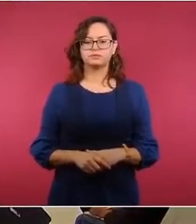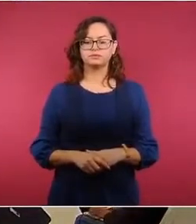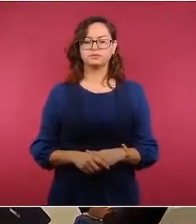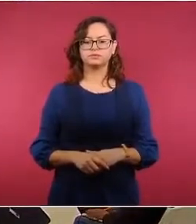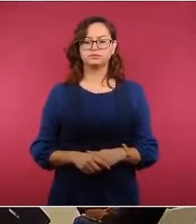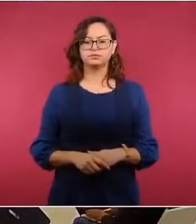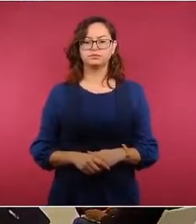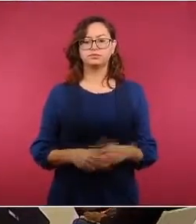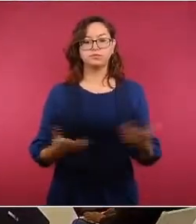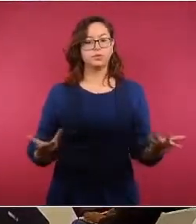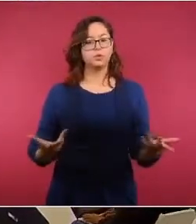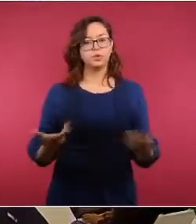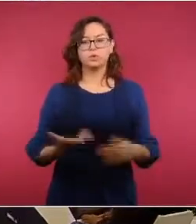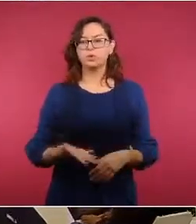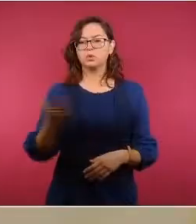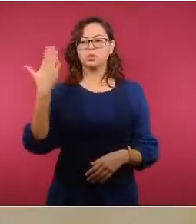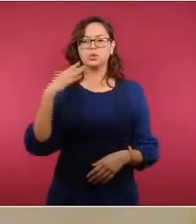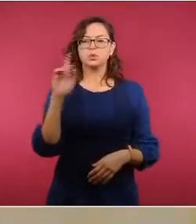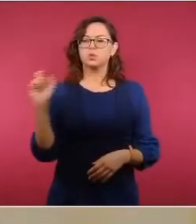habían lujos